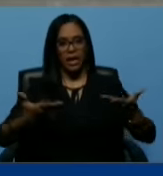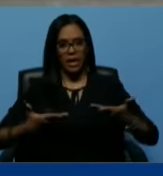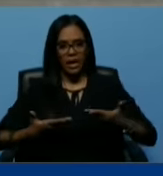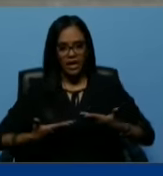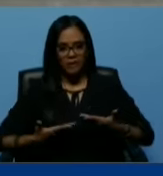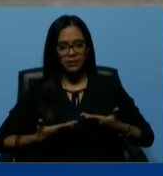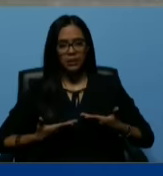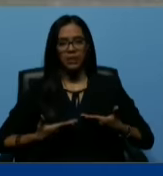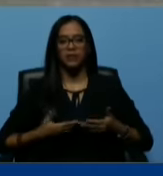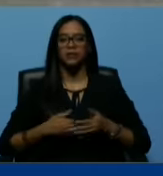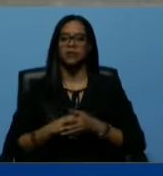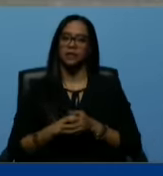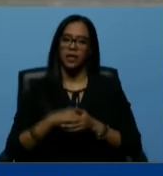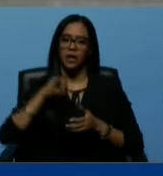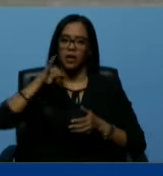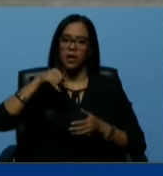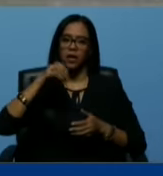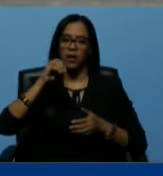José de San Martín.